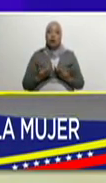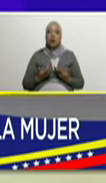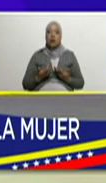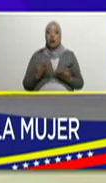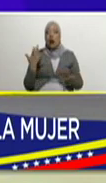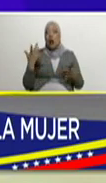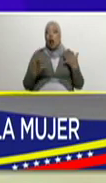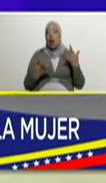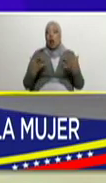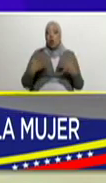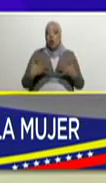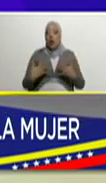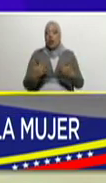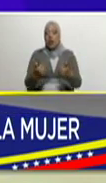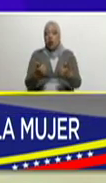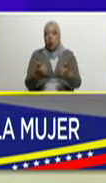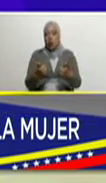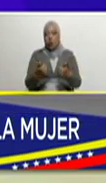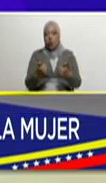acciones de salud,